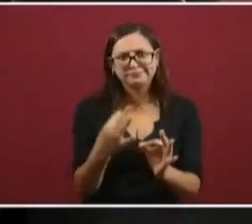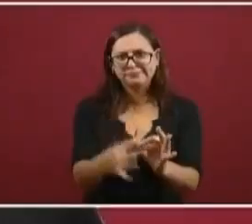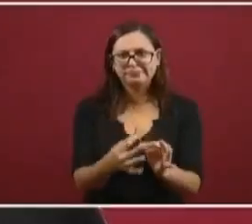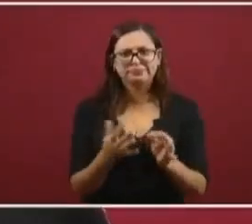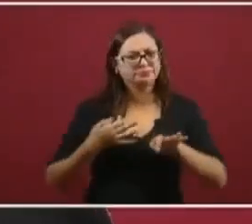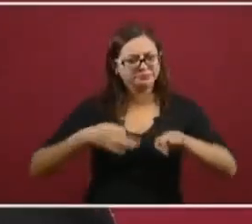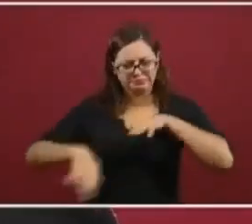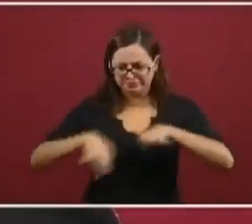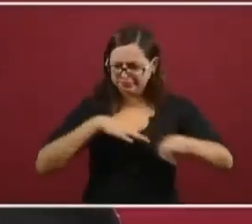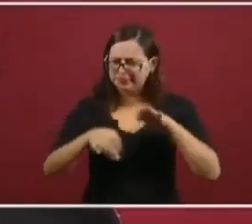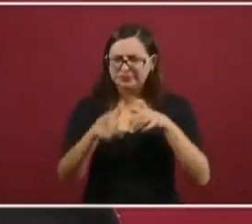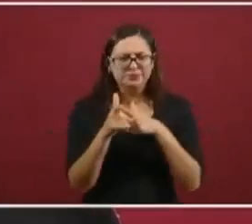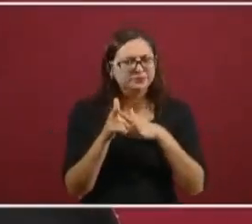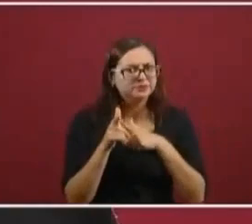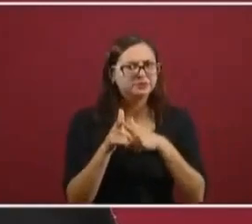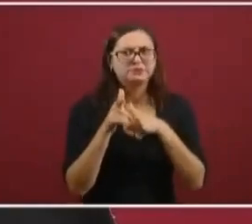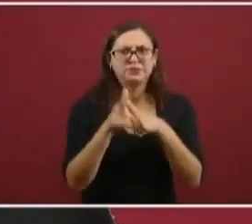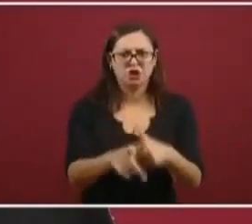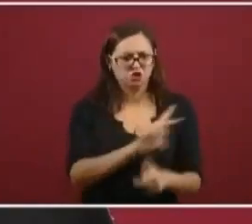su